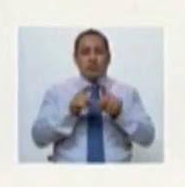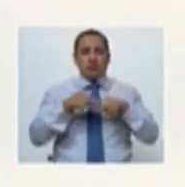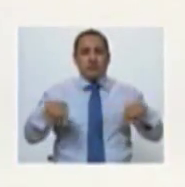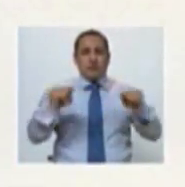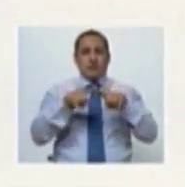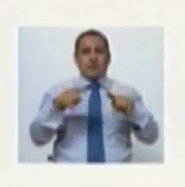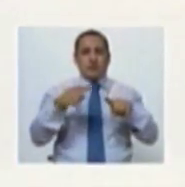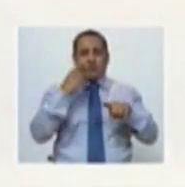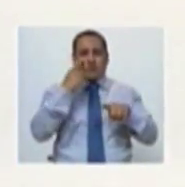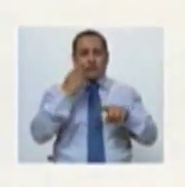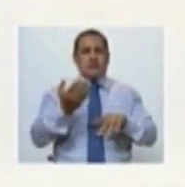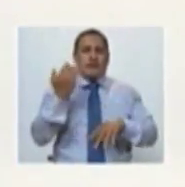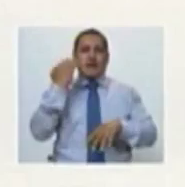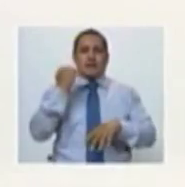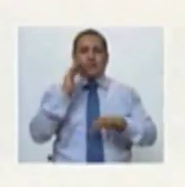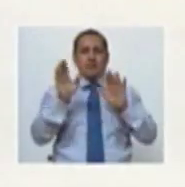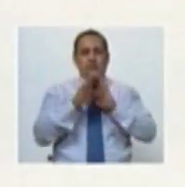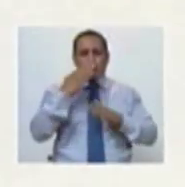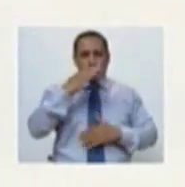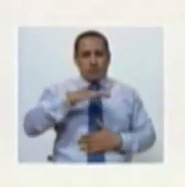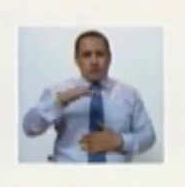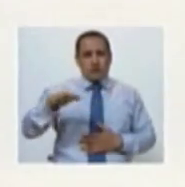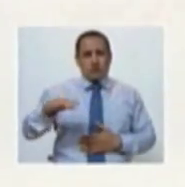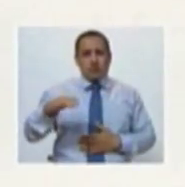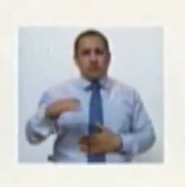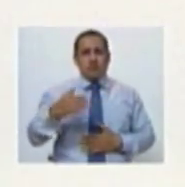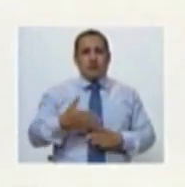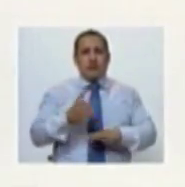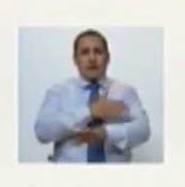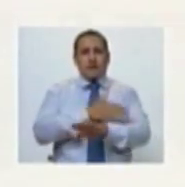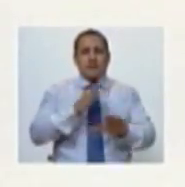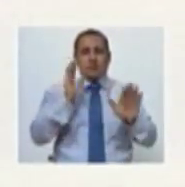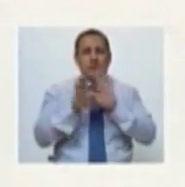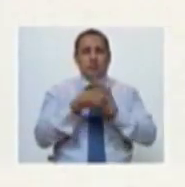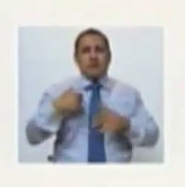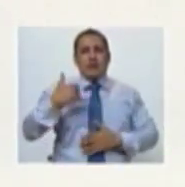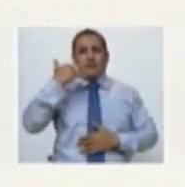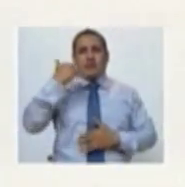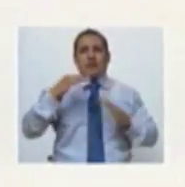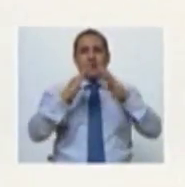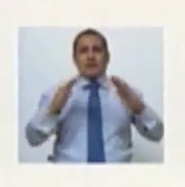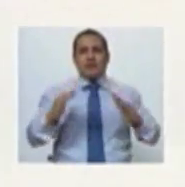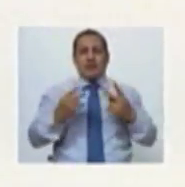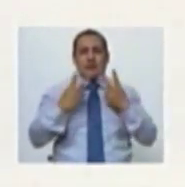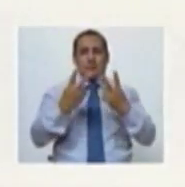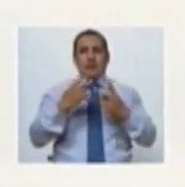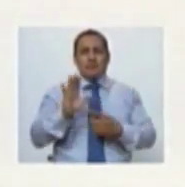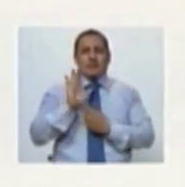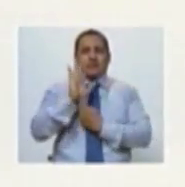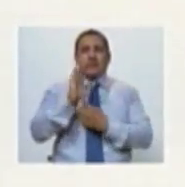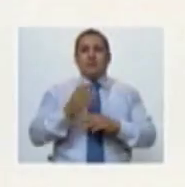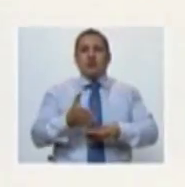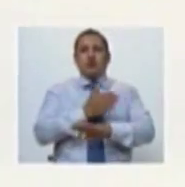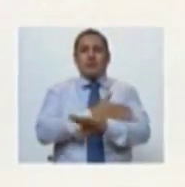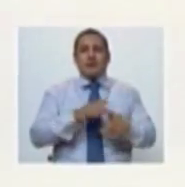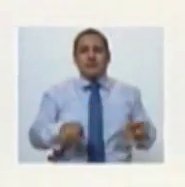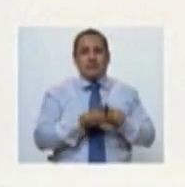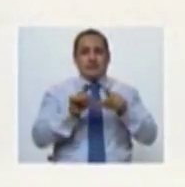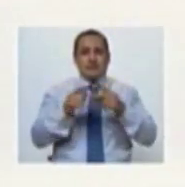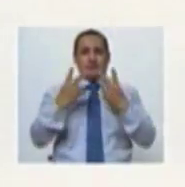conocer que antes nuestros niños, nuestros pequeñitos, lo más importante de la familia, de casa, estaban expuestos a que